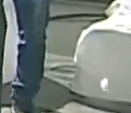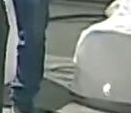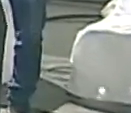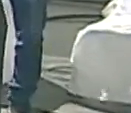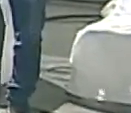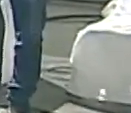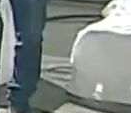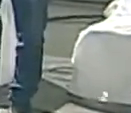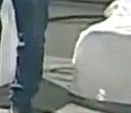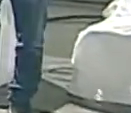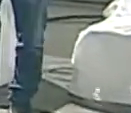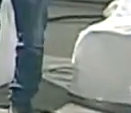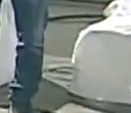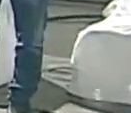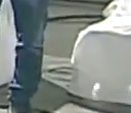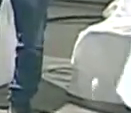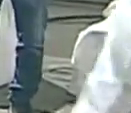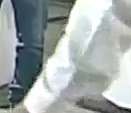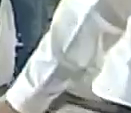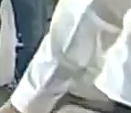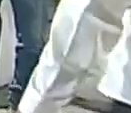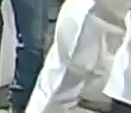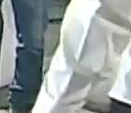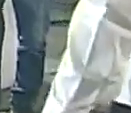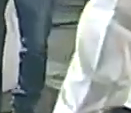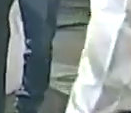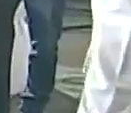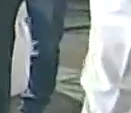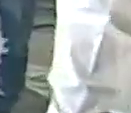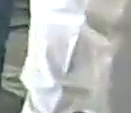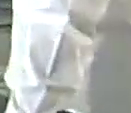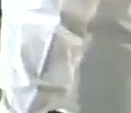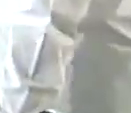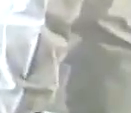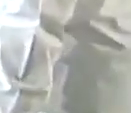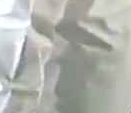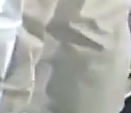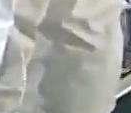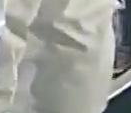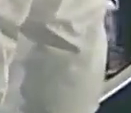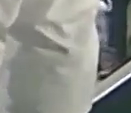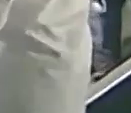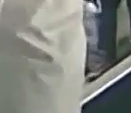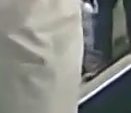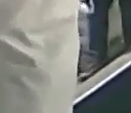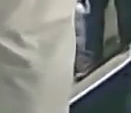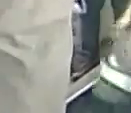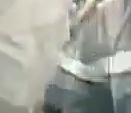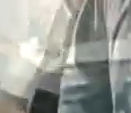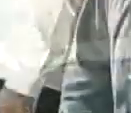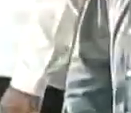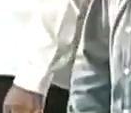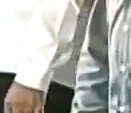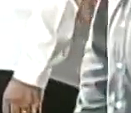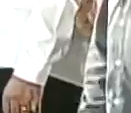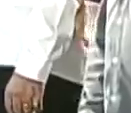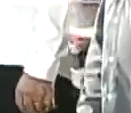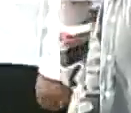cantar con el folclor sabanero. Bienvenido presidente, bienvenido al Café del